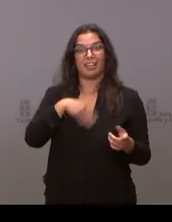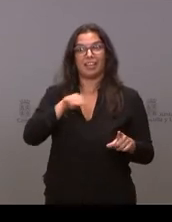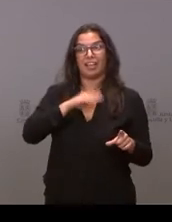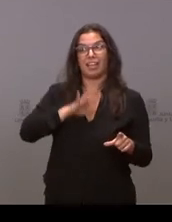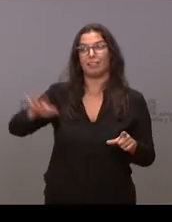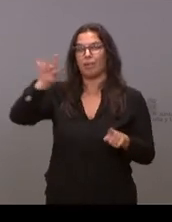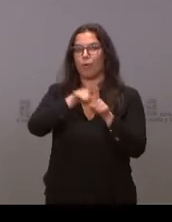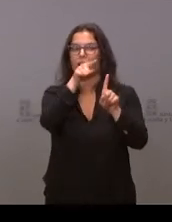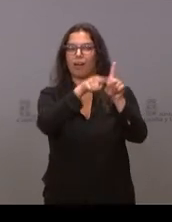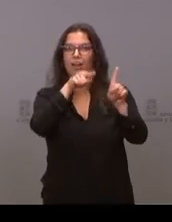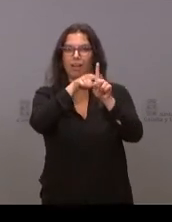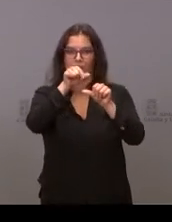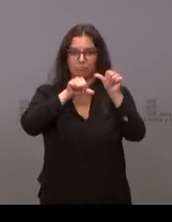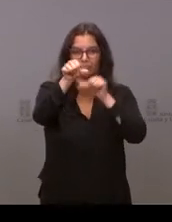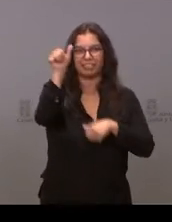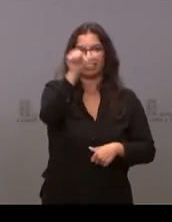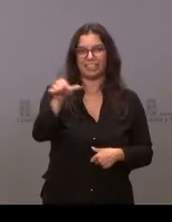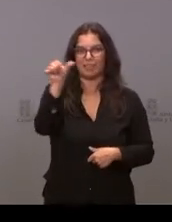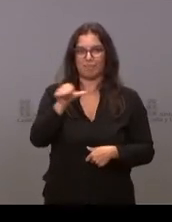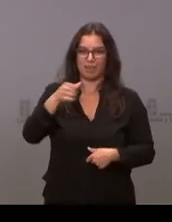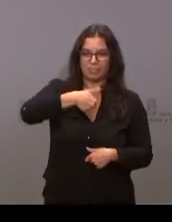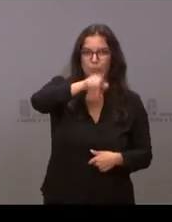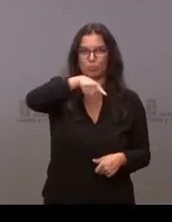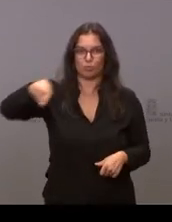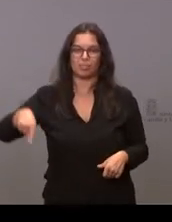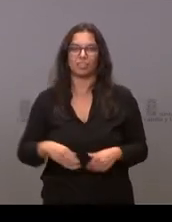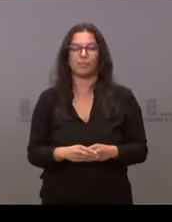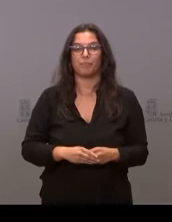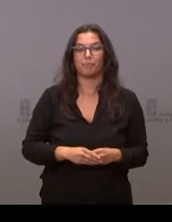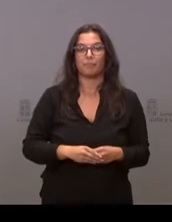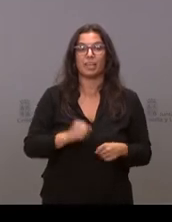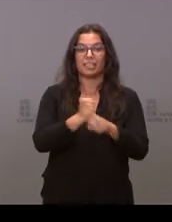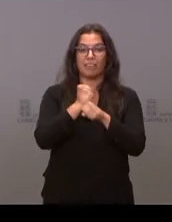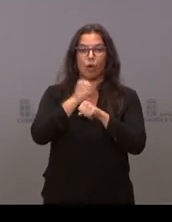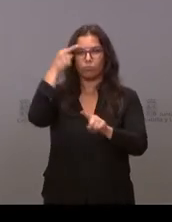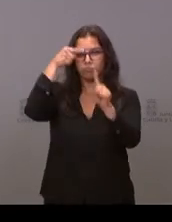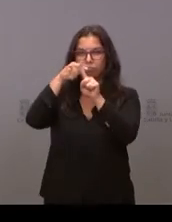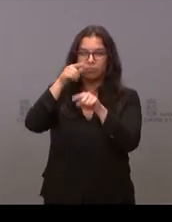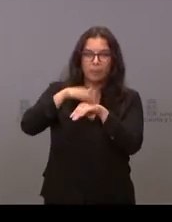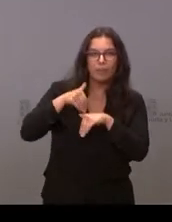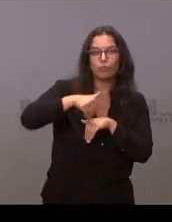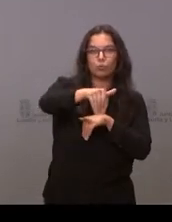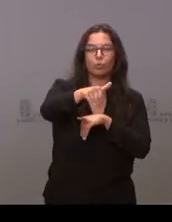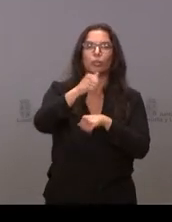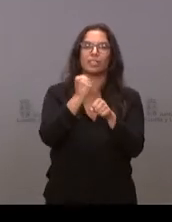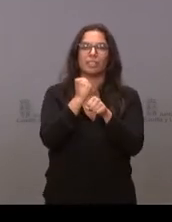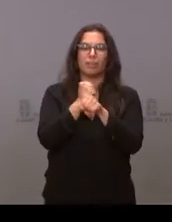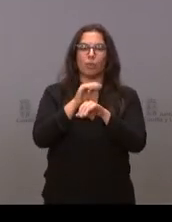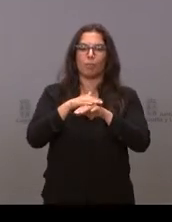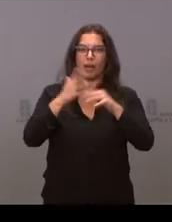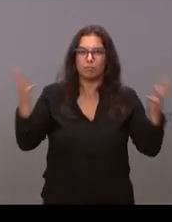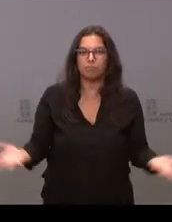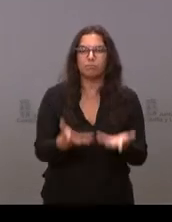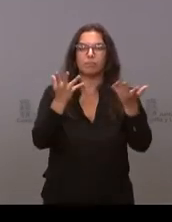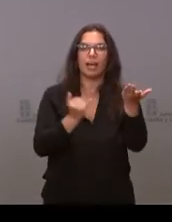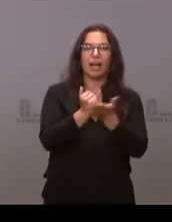a proseguir en las próximas semanas y en los próximos meses. Un trabajo hacia el futuro y un trabajo en pro de nuestros agricultores, de